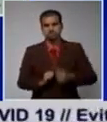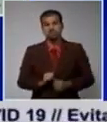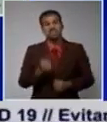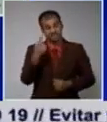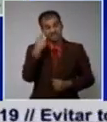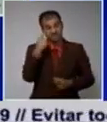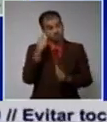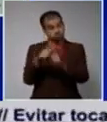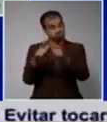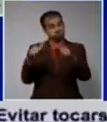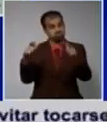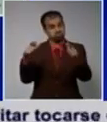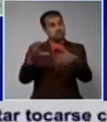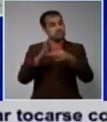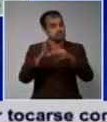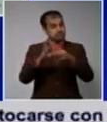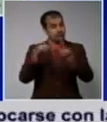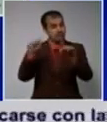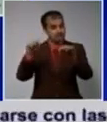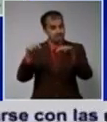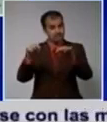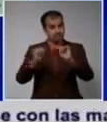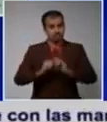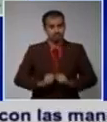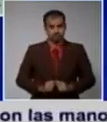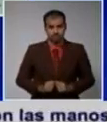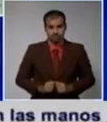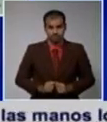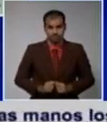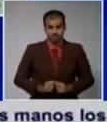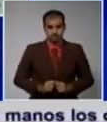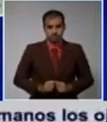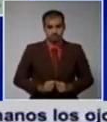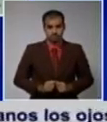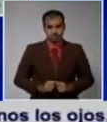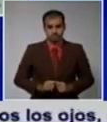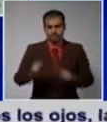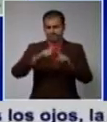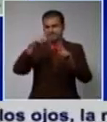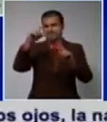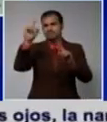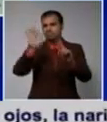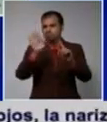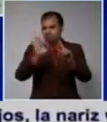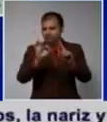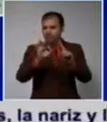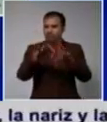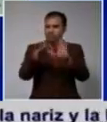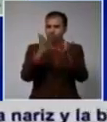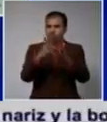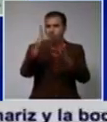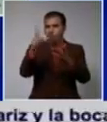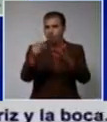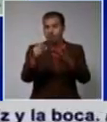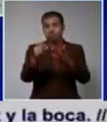una complejidad epidemiológica en cuanto a las tasas de incidencia Y en cuanto a la dispersión,